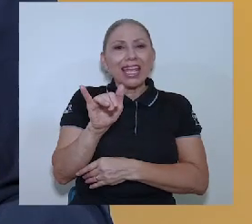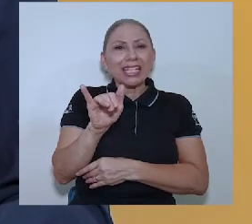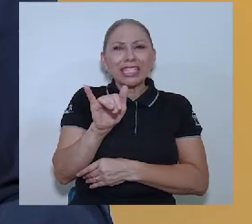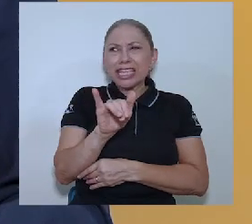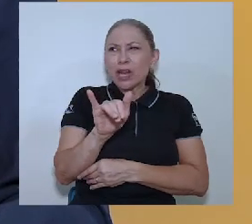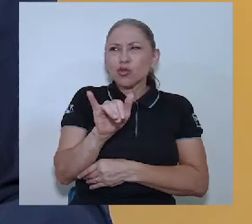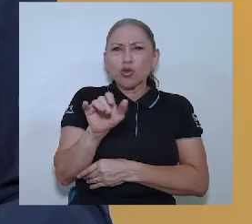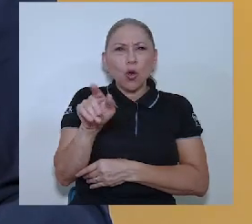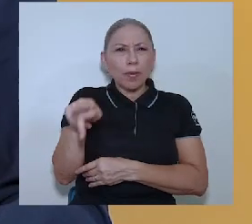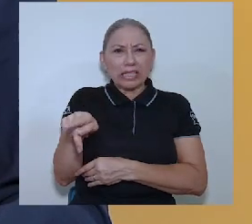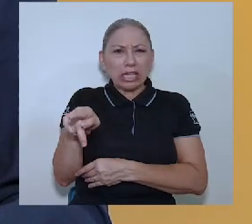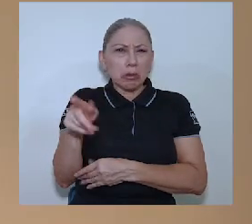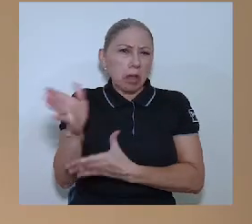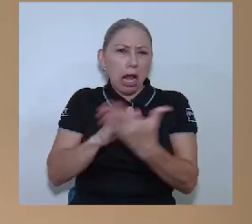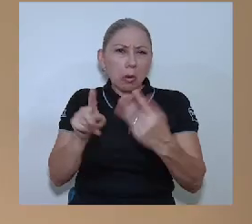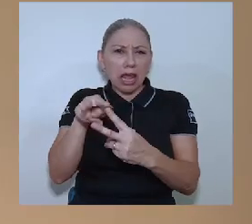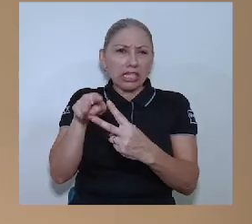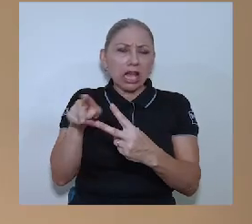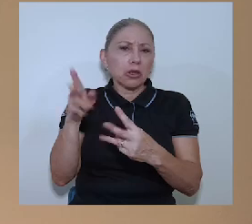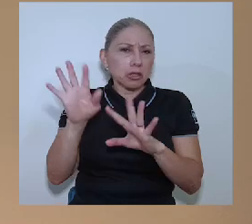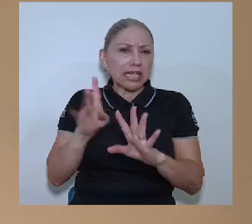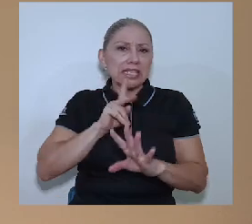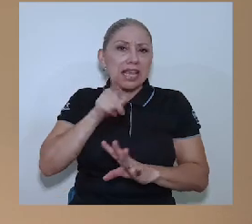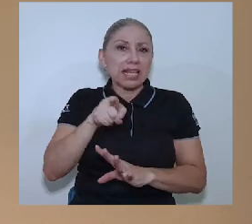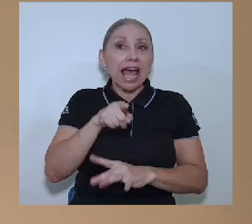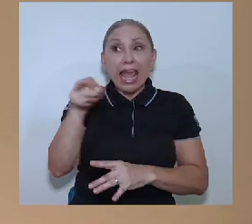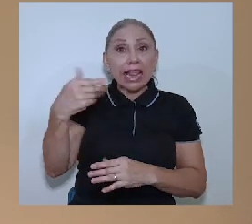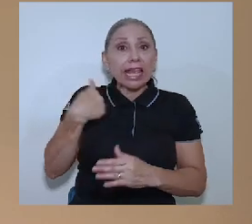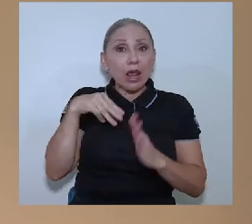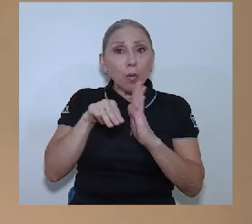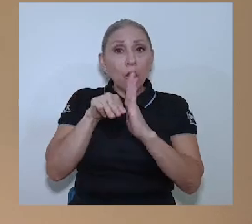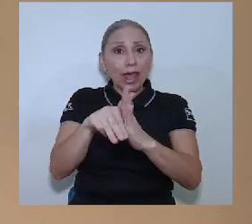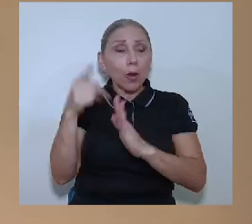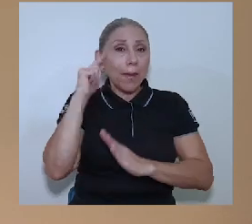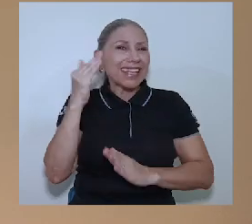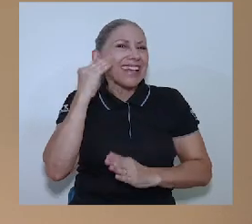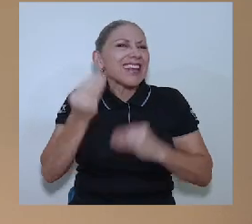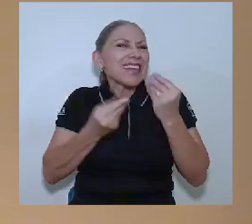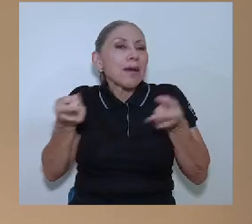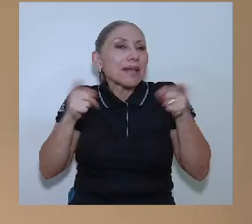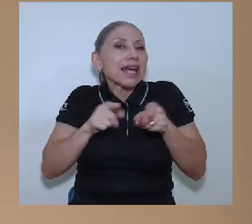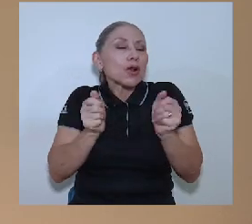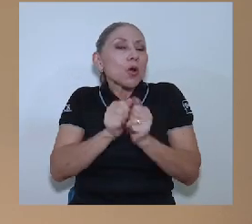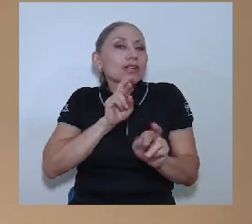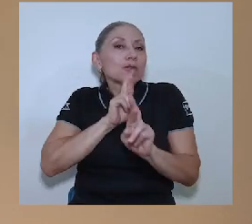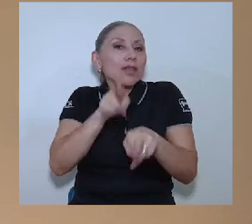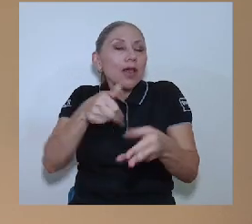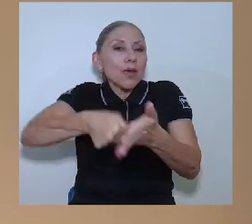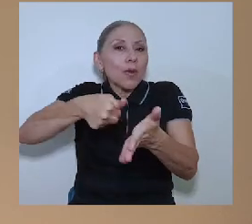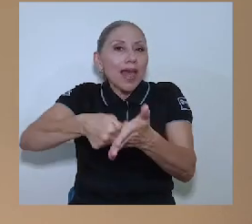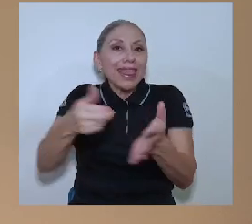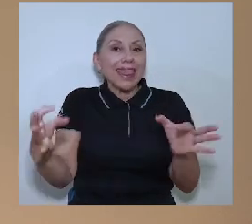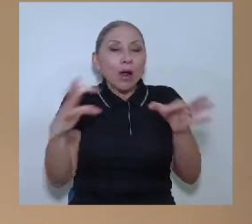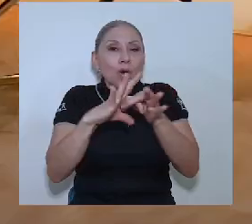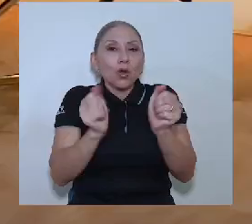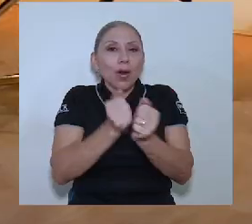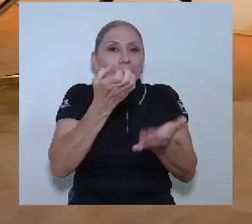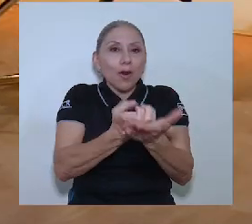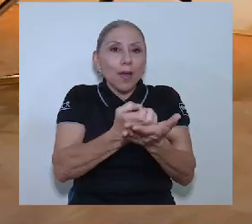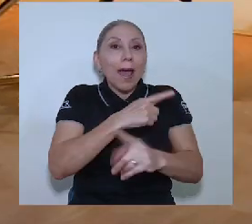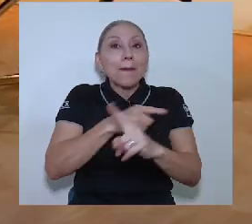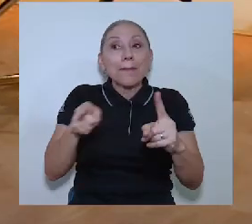cierta, que tenía un modelo para predecir resultados de las elecciones de acuerdo con la economía. Resulta que la ecuación de